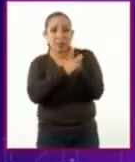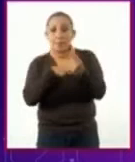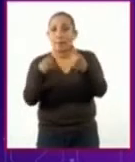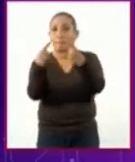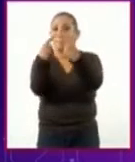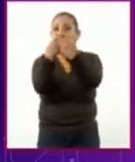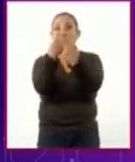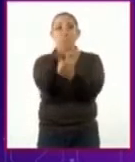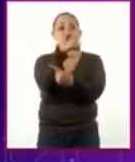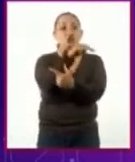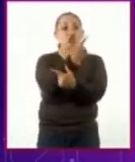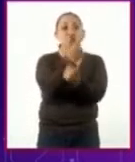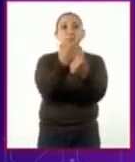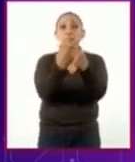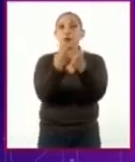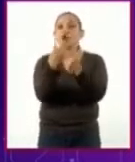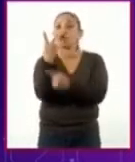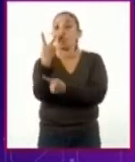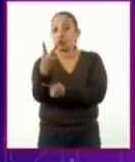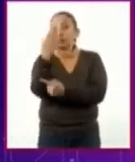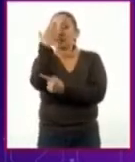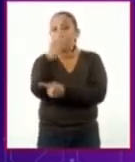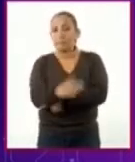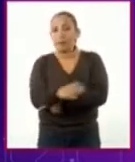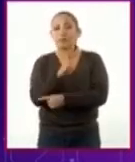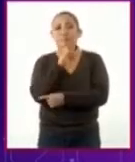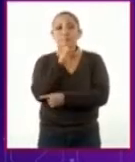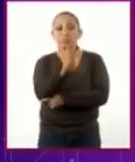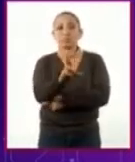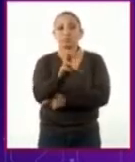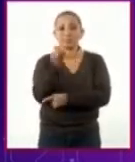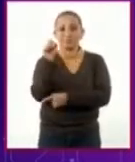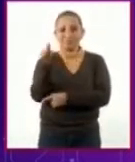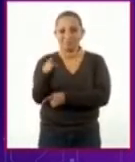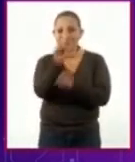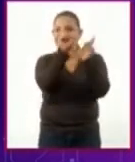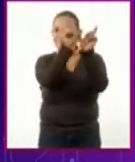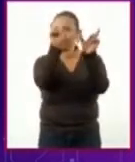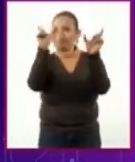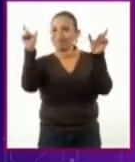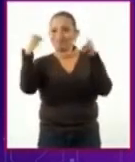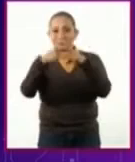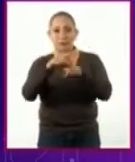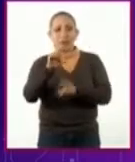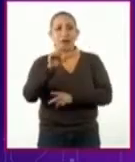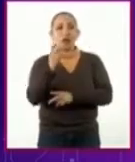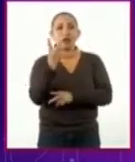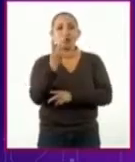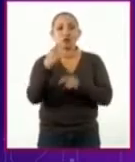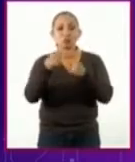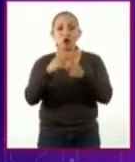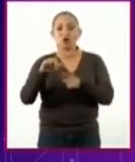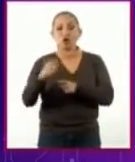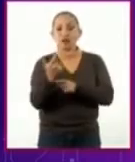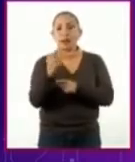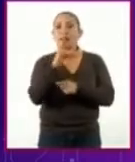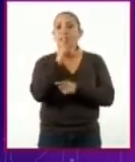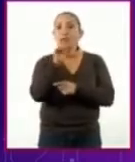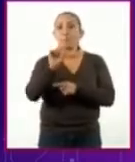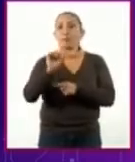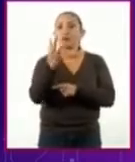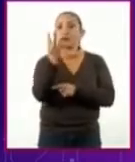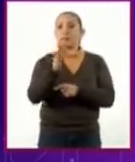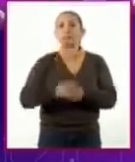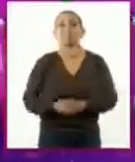multiplicar al 12 por 2. Así sabemos que la respuesta a este enunciado matemático es 2 por 12 igual a